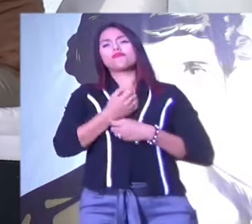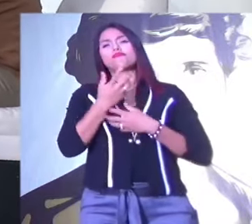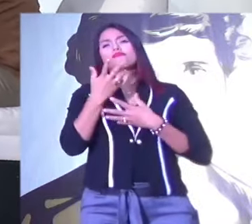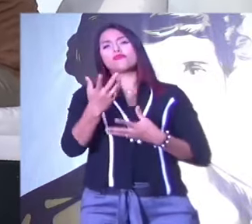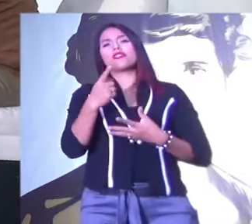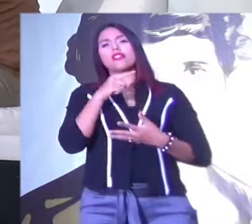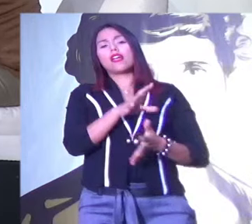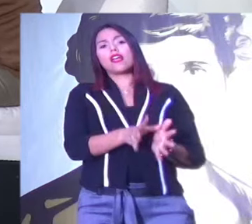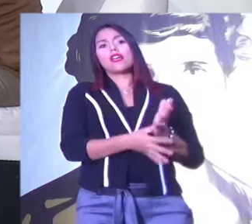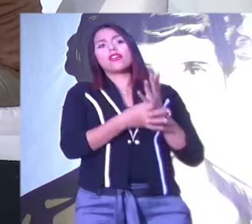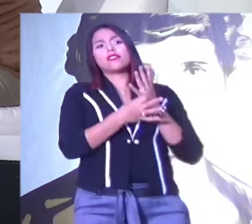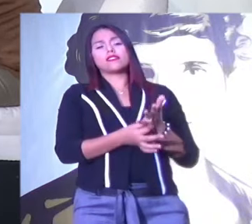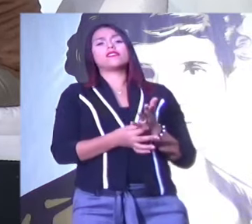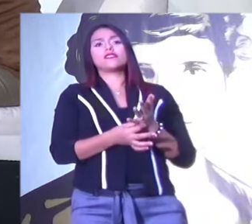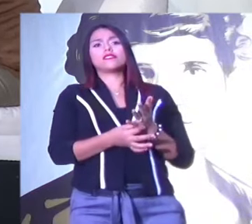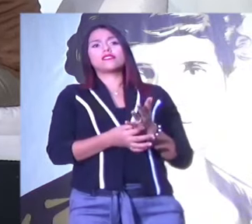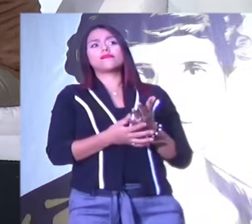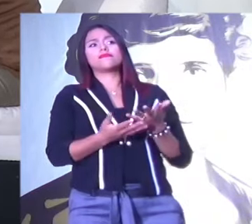yo simplemente,